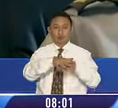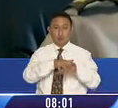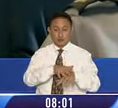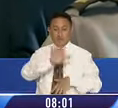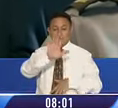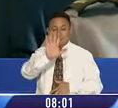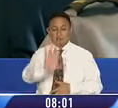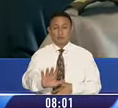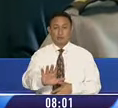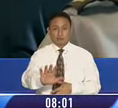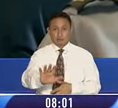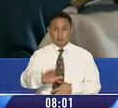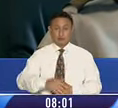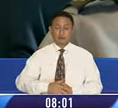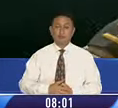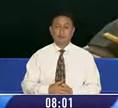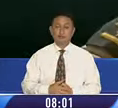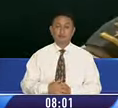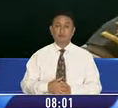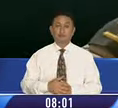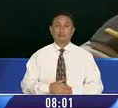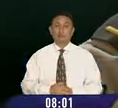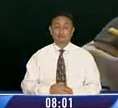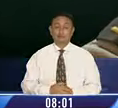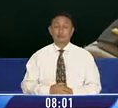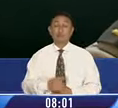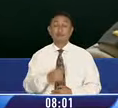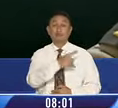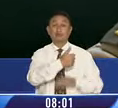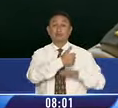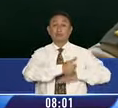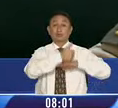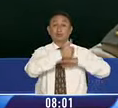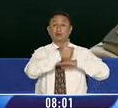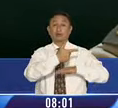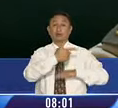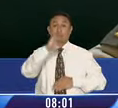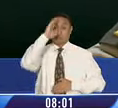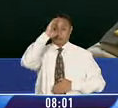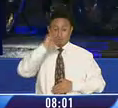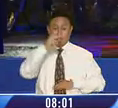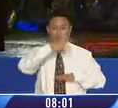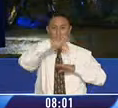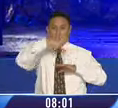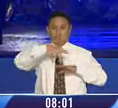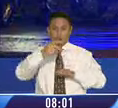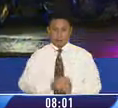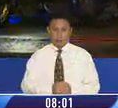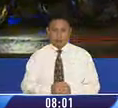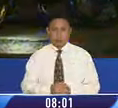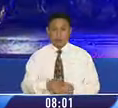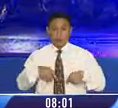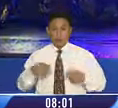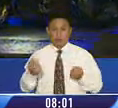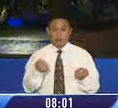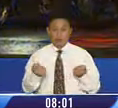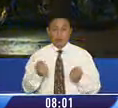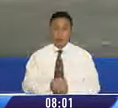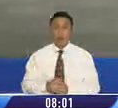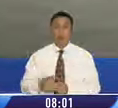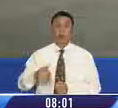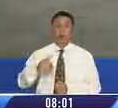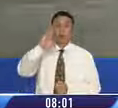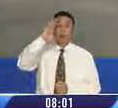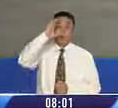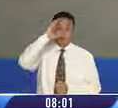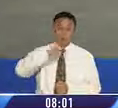el vehículo en el que se trasladaban. Según Patricio Pazmiño, comandante de la subzona de Pichincha, en medio del operativo uno de los uniformados hiere